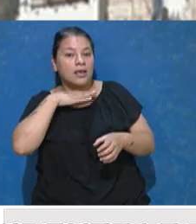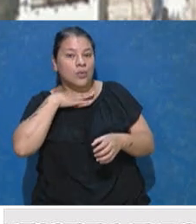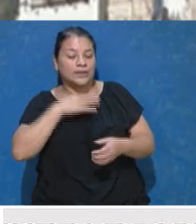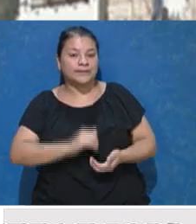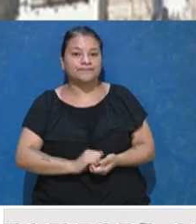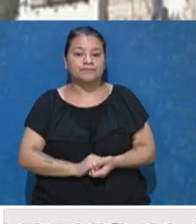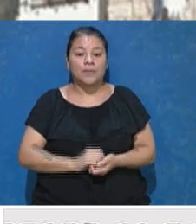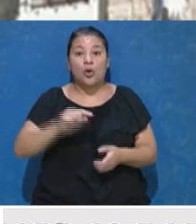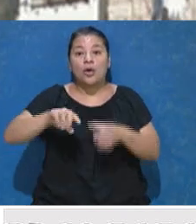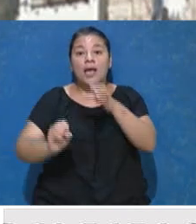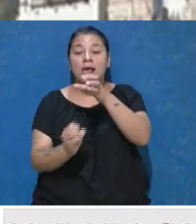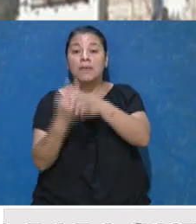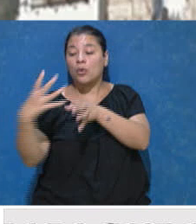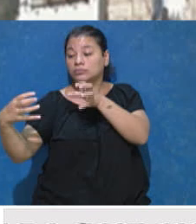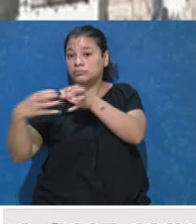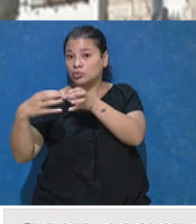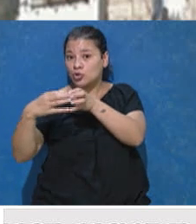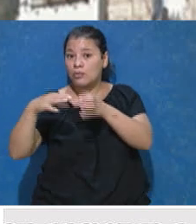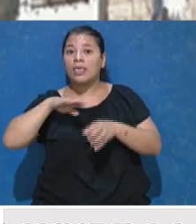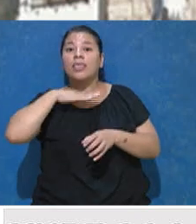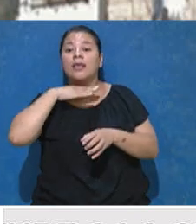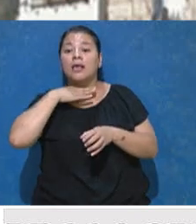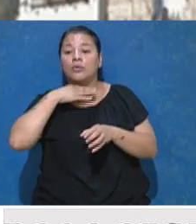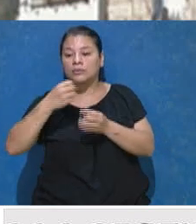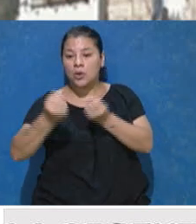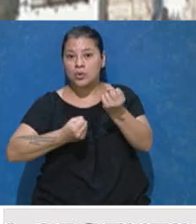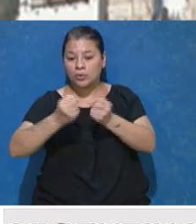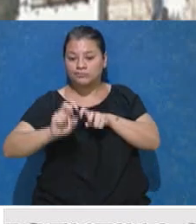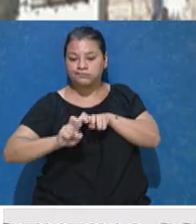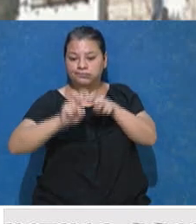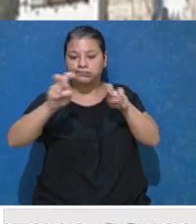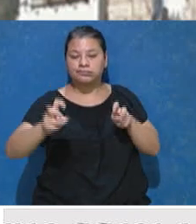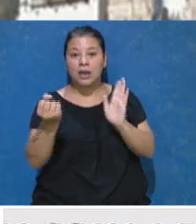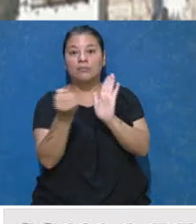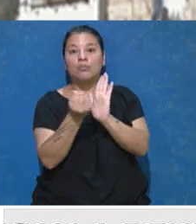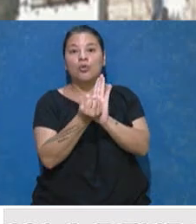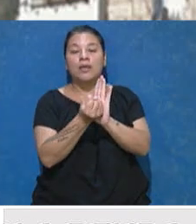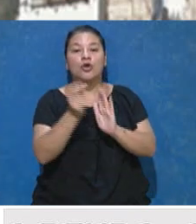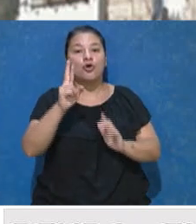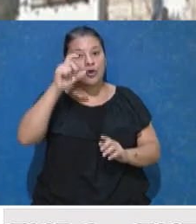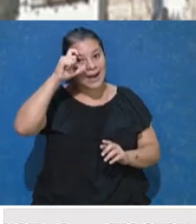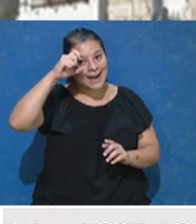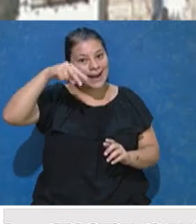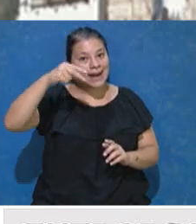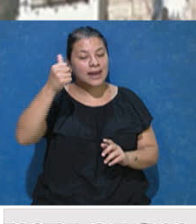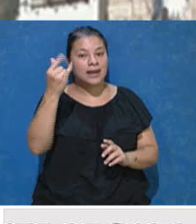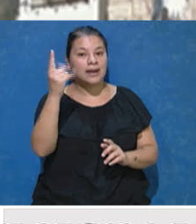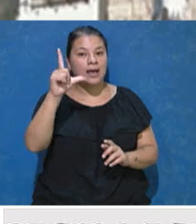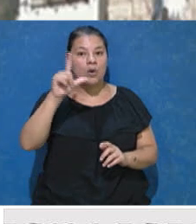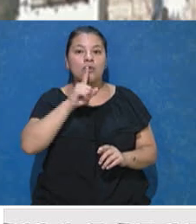arrancó esta mañana cuando el grupo de delincuentes bajó de un auto modelo renault fluence e irrumpió